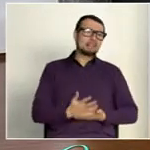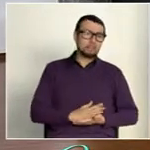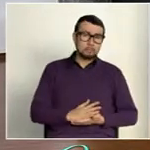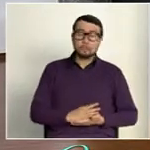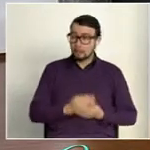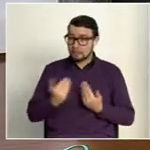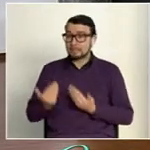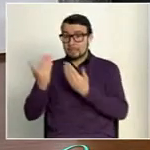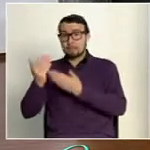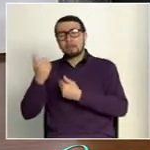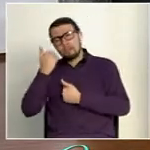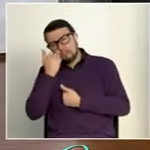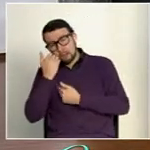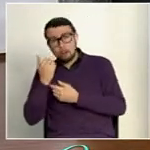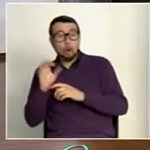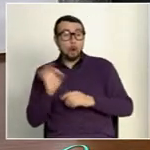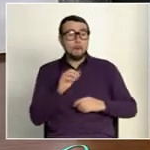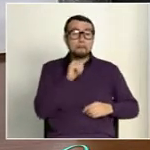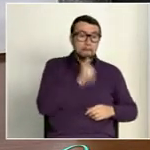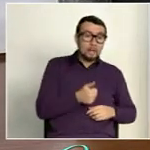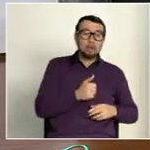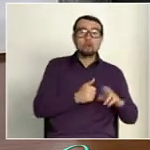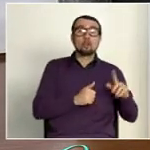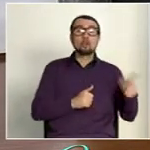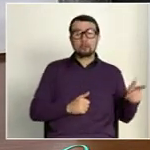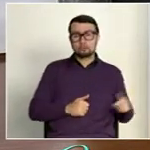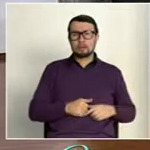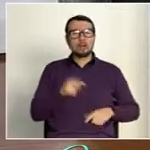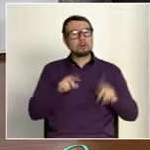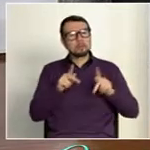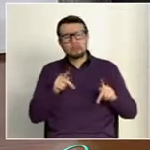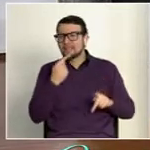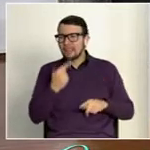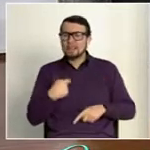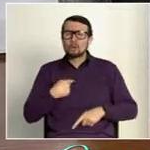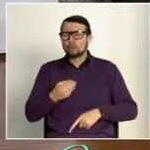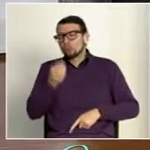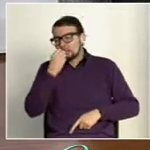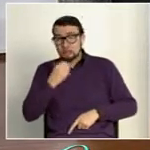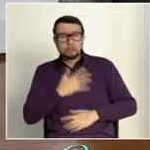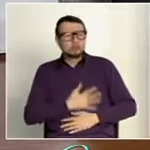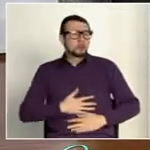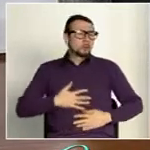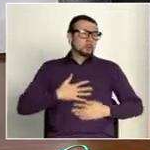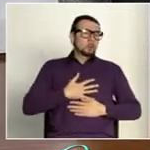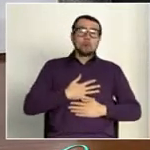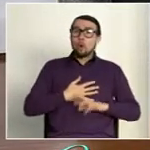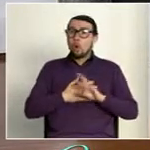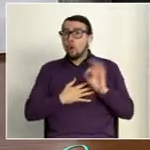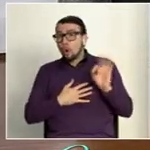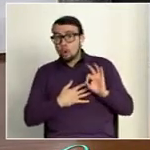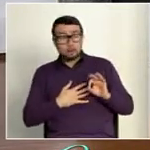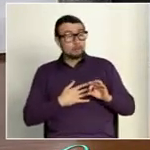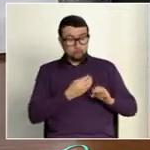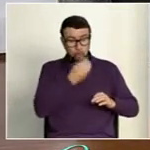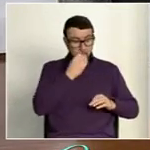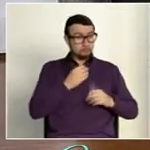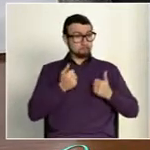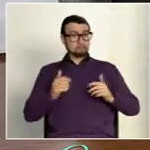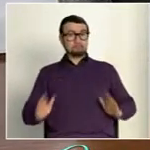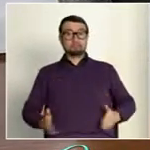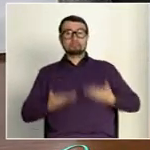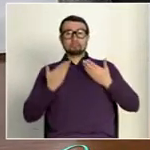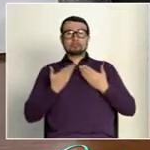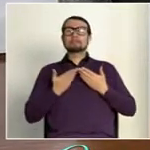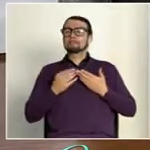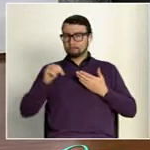unas patologías y nos empeoran otras. La gente dice, me como tal cosa y me pone súper mal, y otras que lo mejoran muchísimo. Entonces,